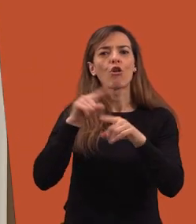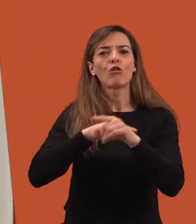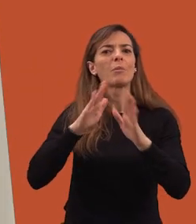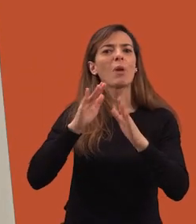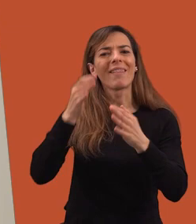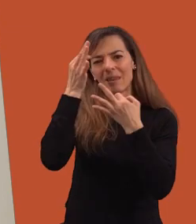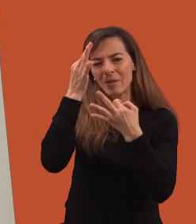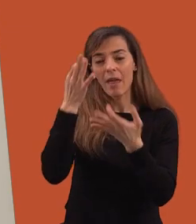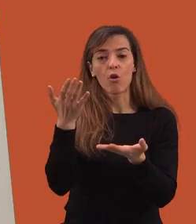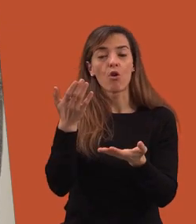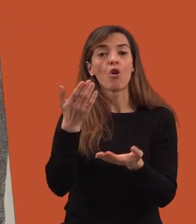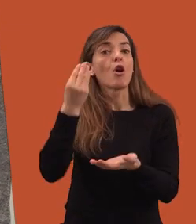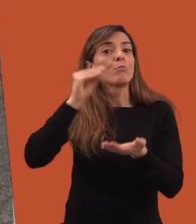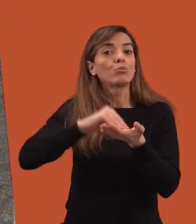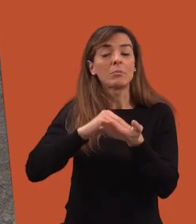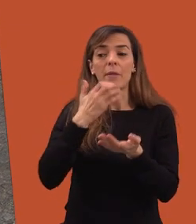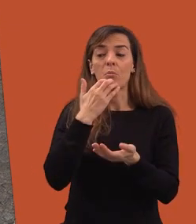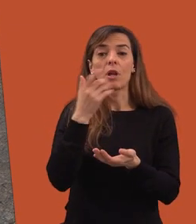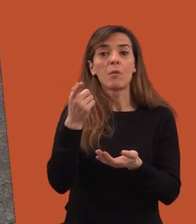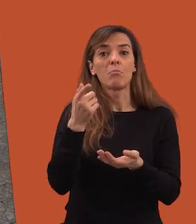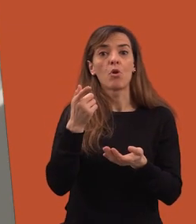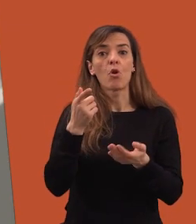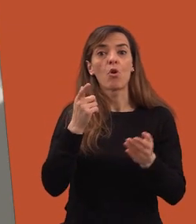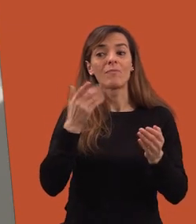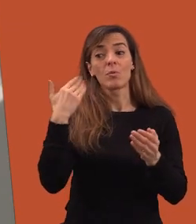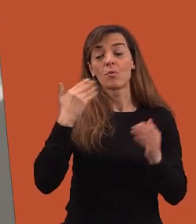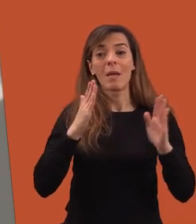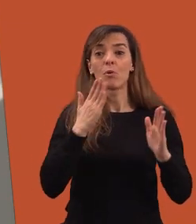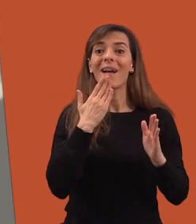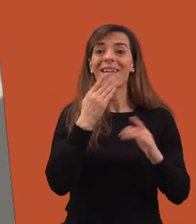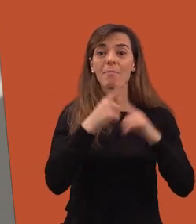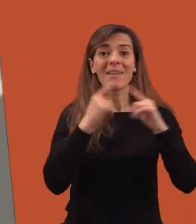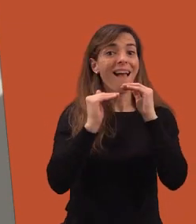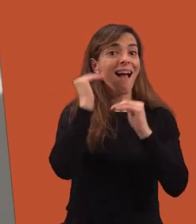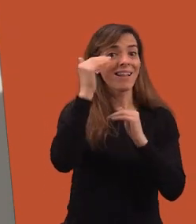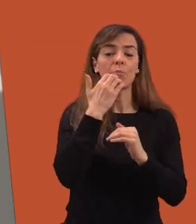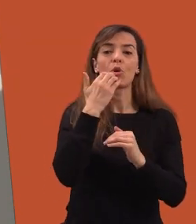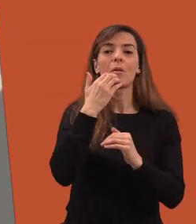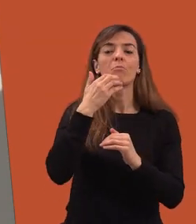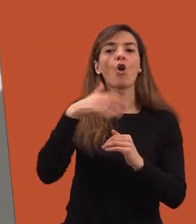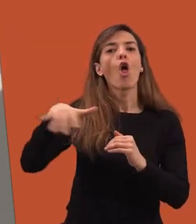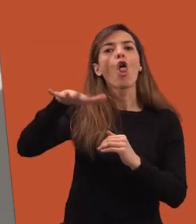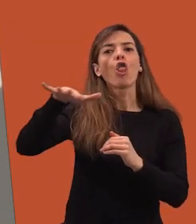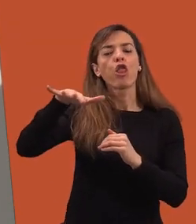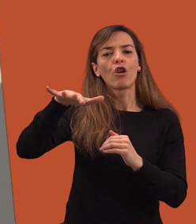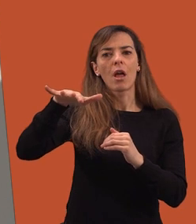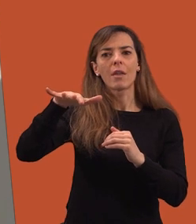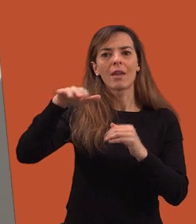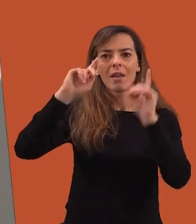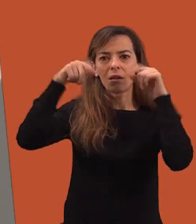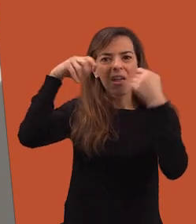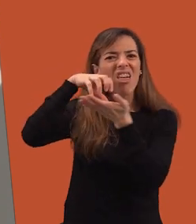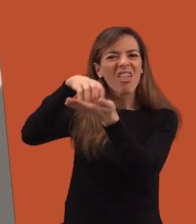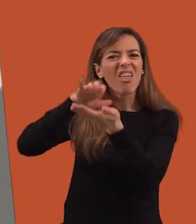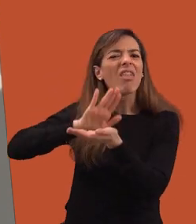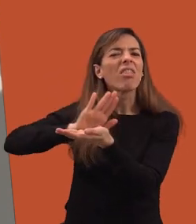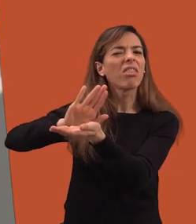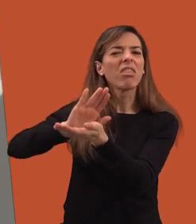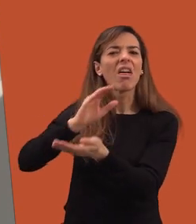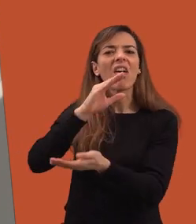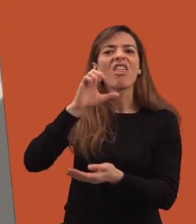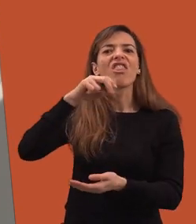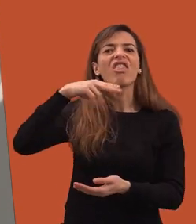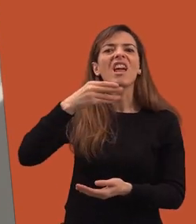muchas veces en el caso de lo alto medieval como es el caso de los cenobios